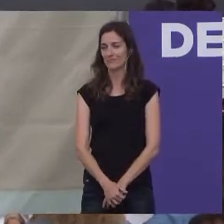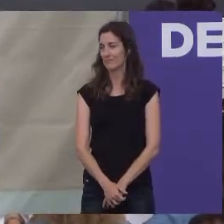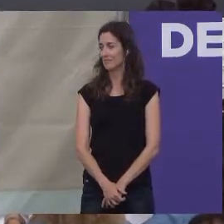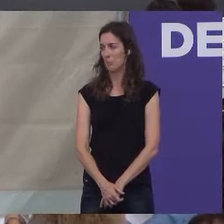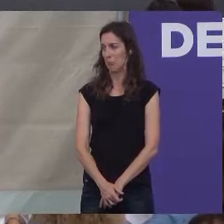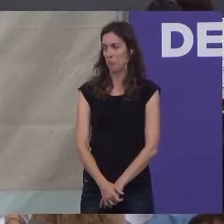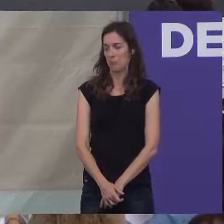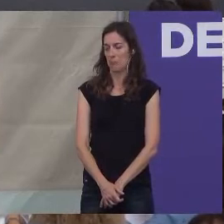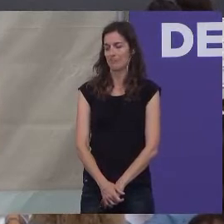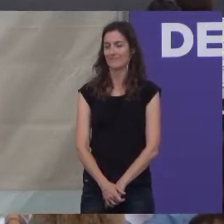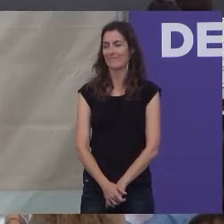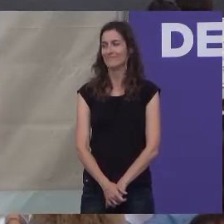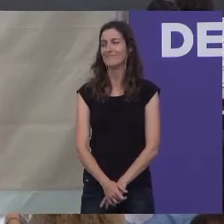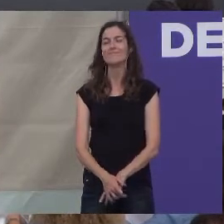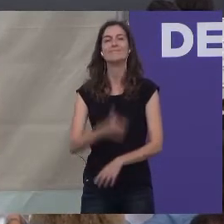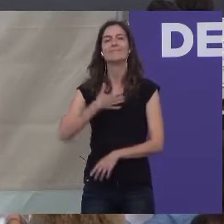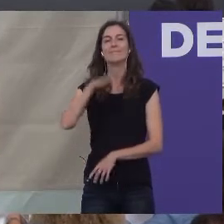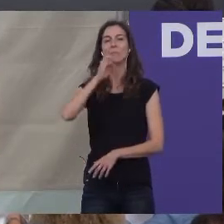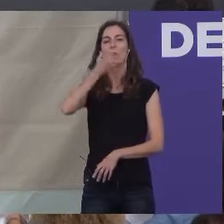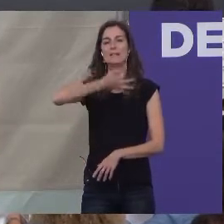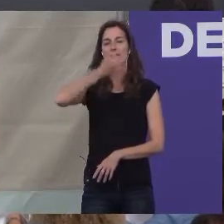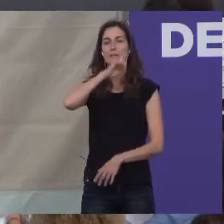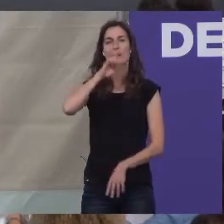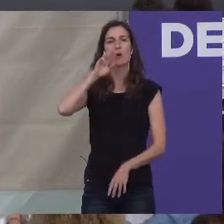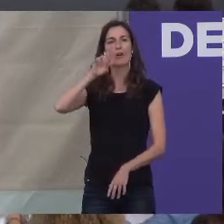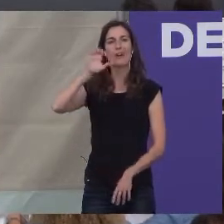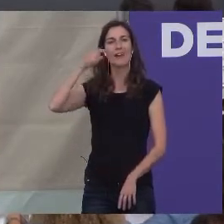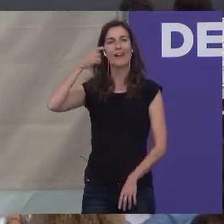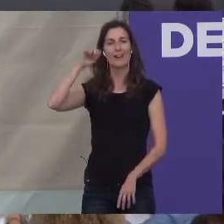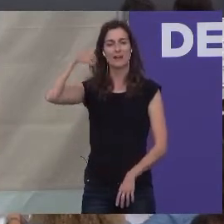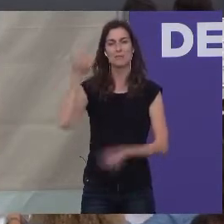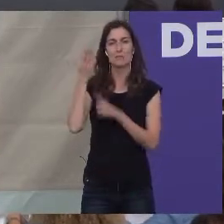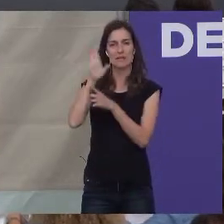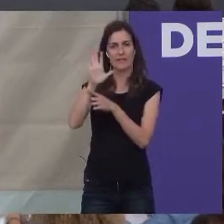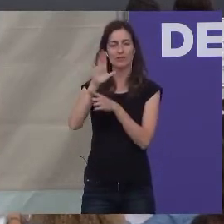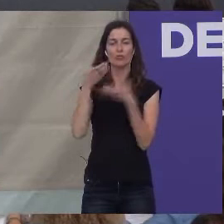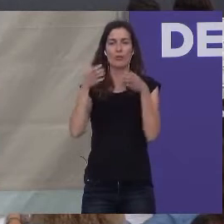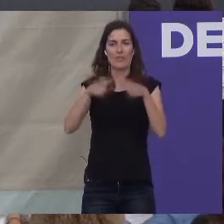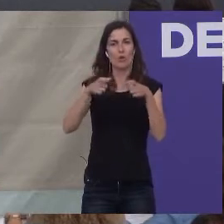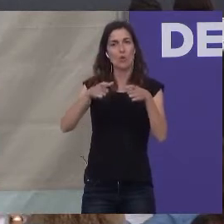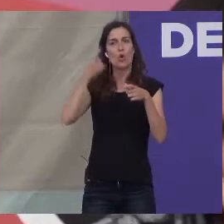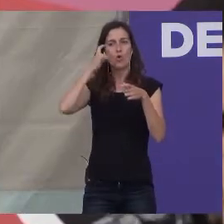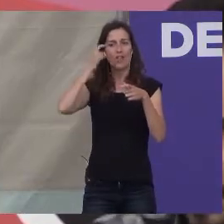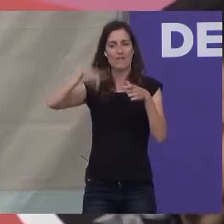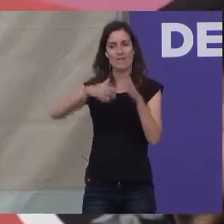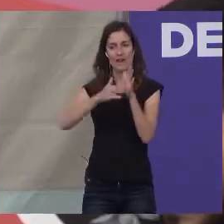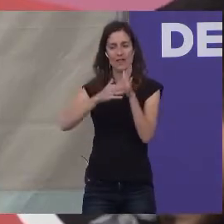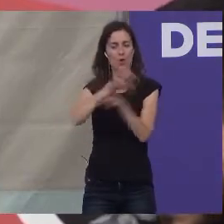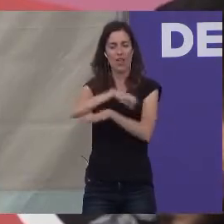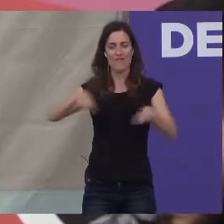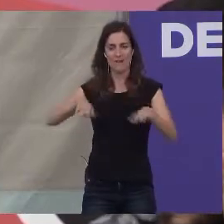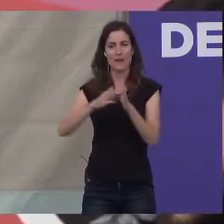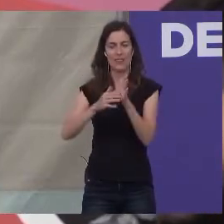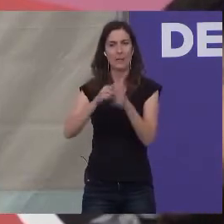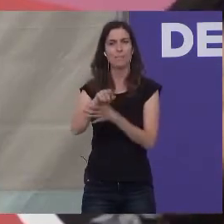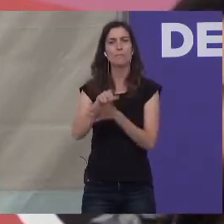Buenas tardes, mi nombre es Regina Ferrandiz y me presento por el Círculo de Ruzafa en Valencia. La coordinación de los círculos